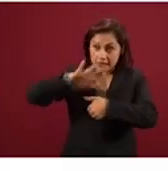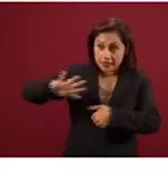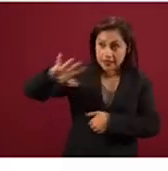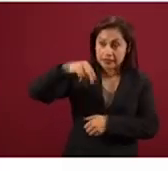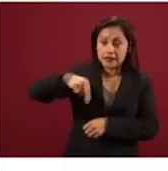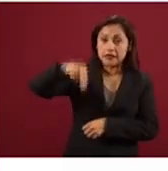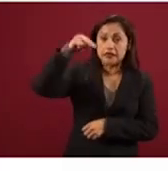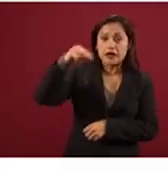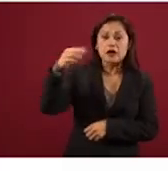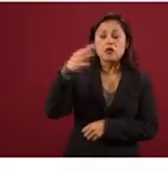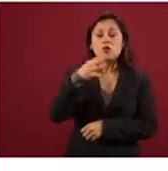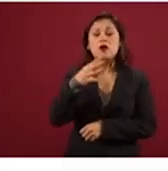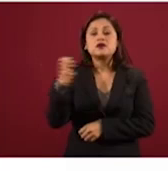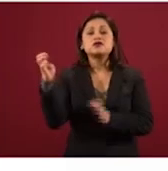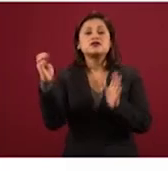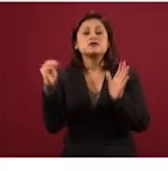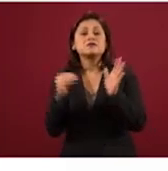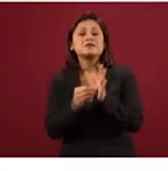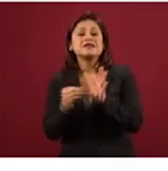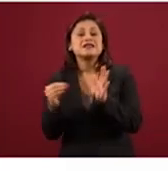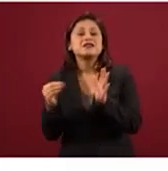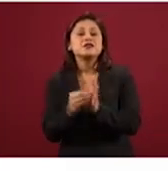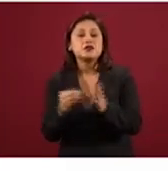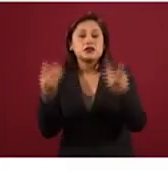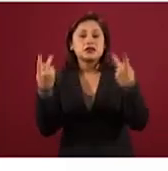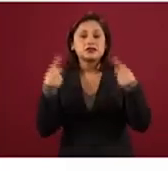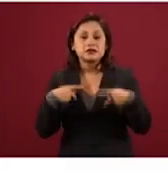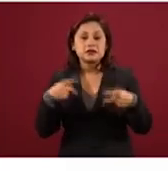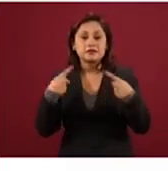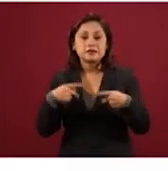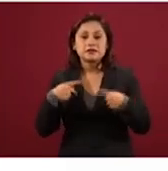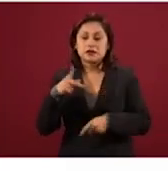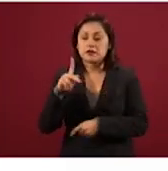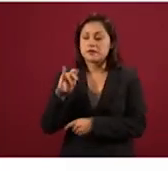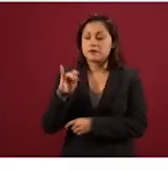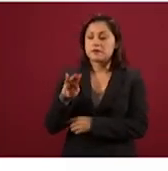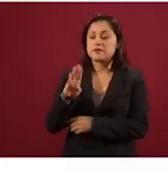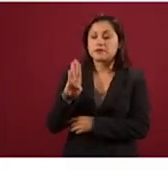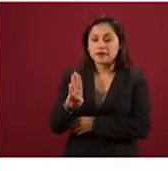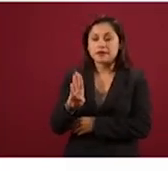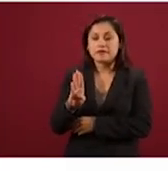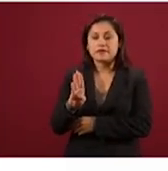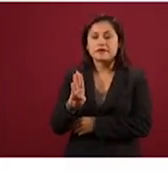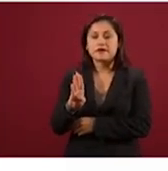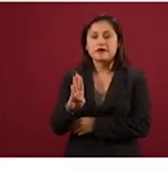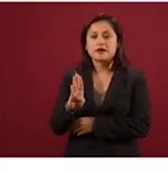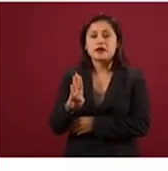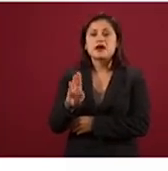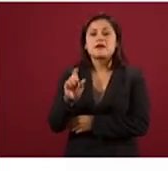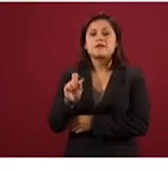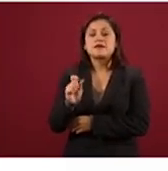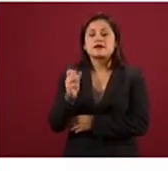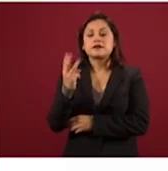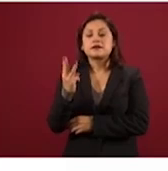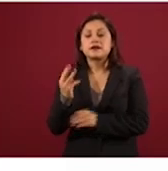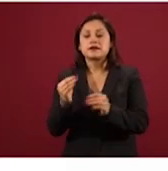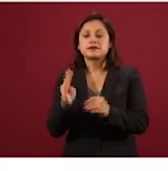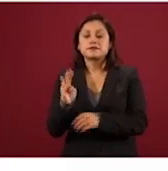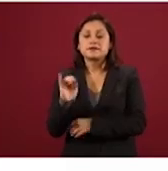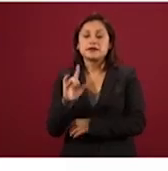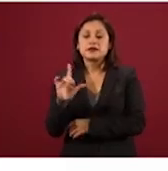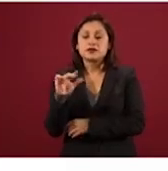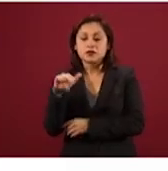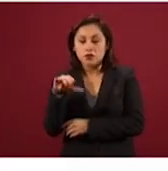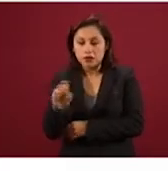de habitantes con un PIB, con un Producto Interno Bruto de 23 billones de dólares. Eso es lo